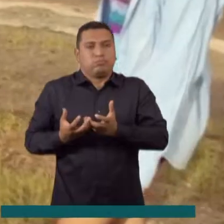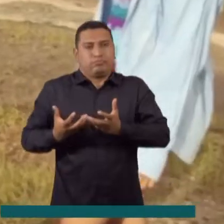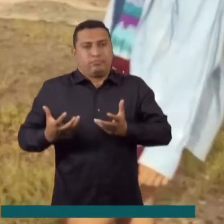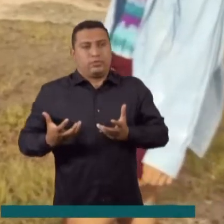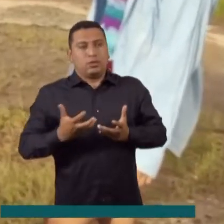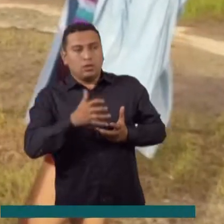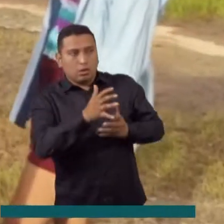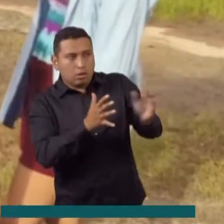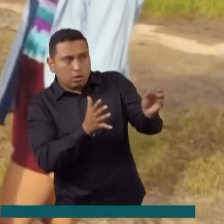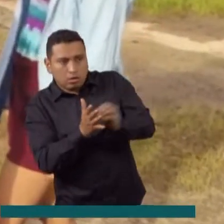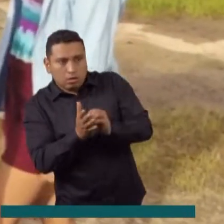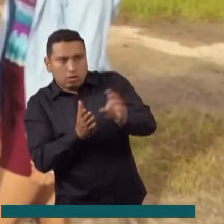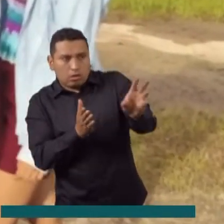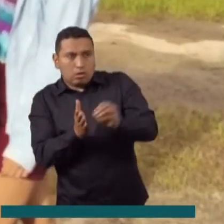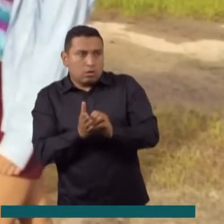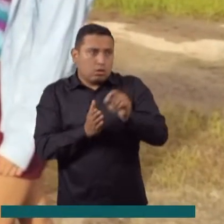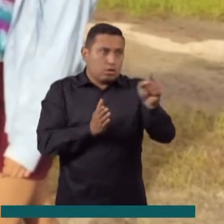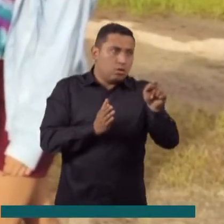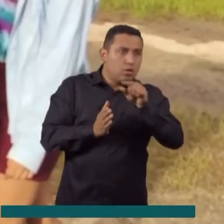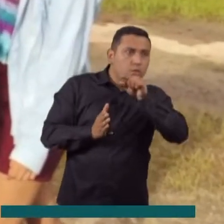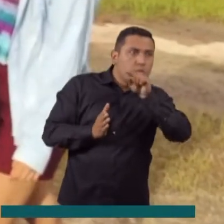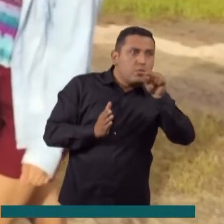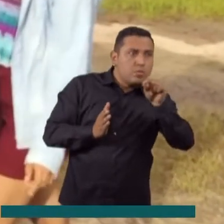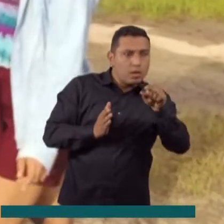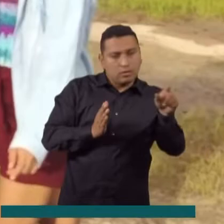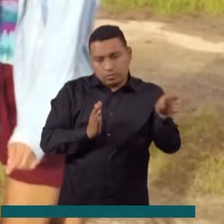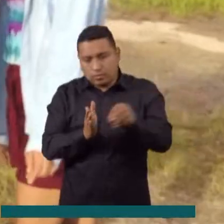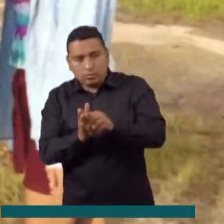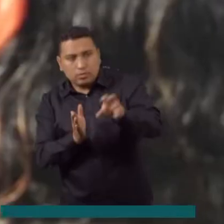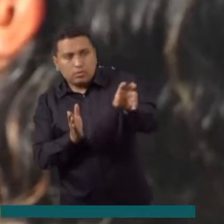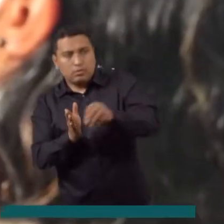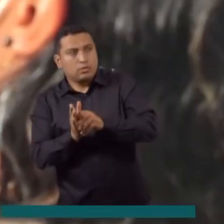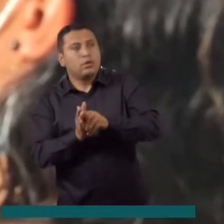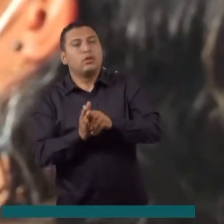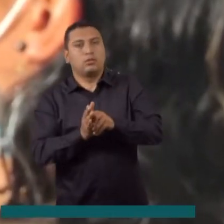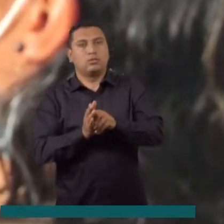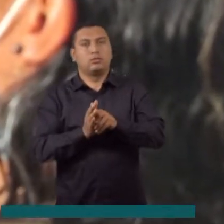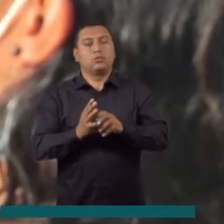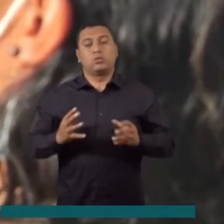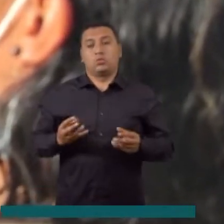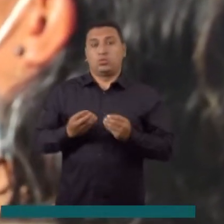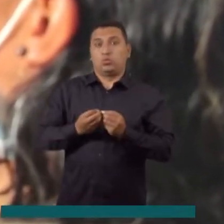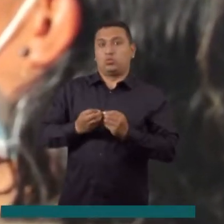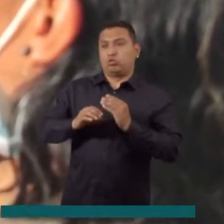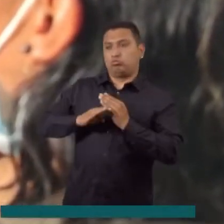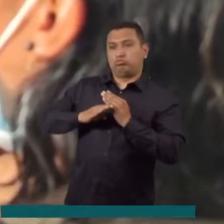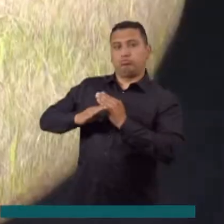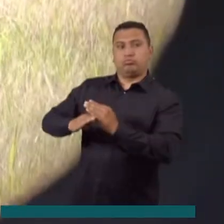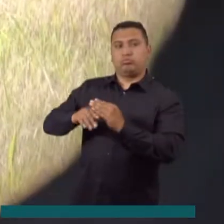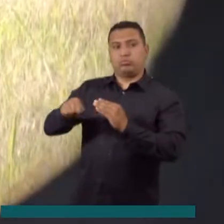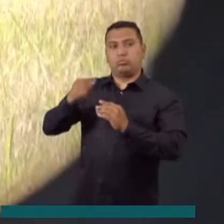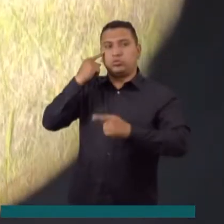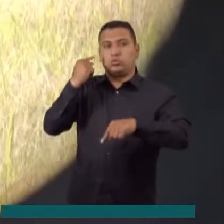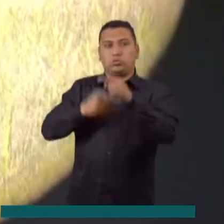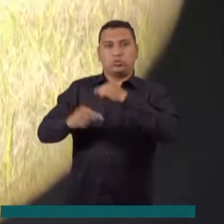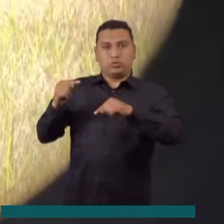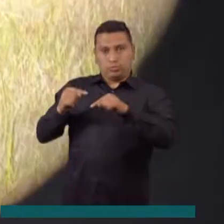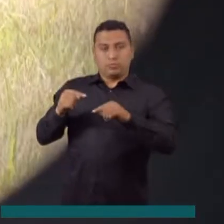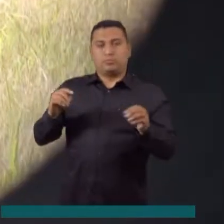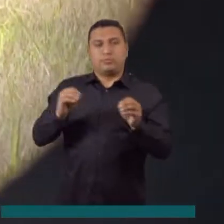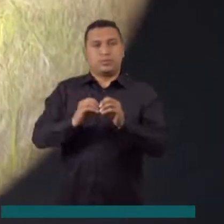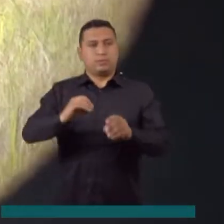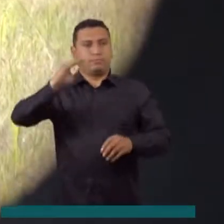posible de especies de aves en un país, el Grupo de Protección al Turismo del Departamento de Policía Bichada, autoridades